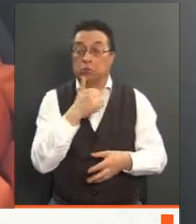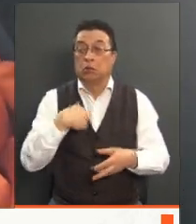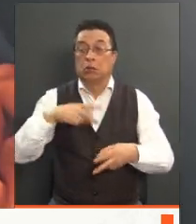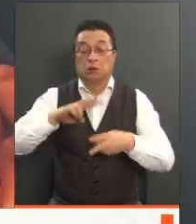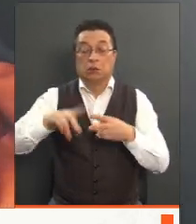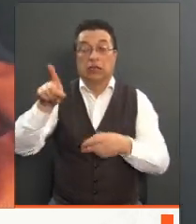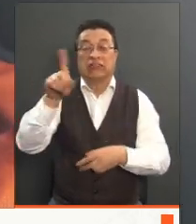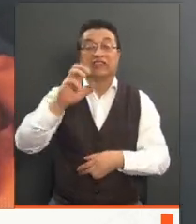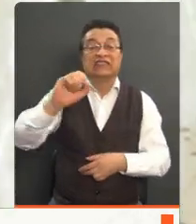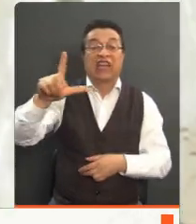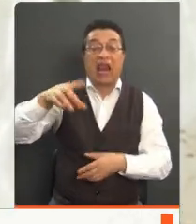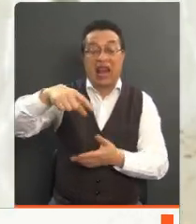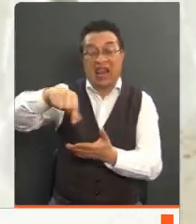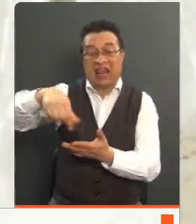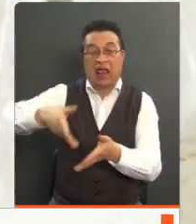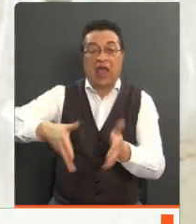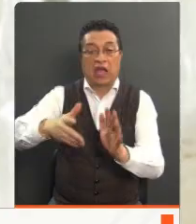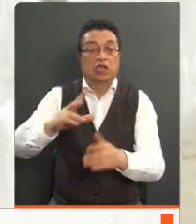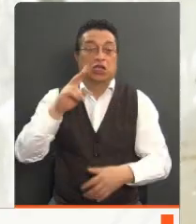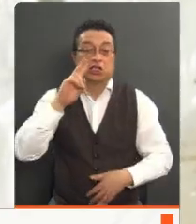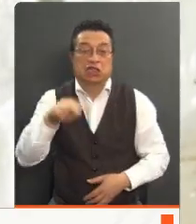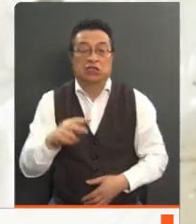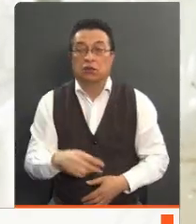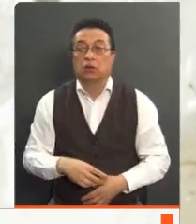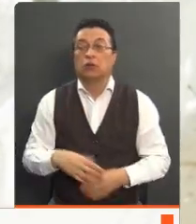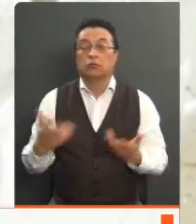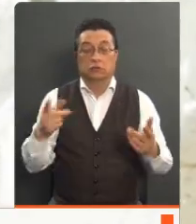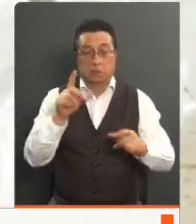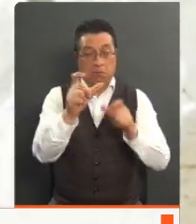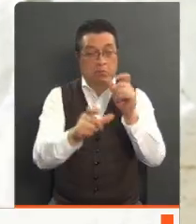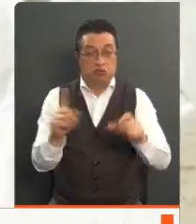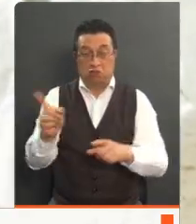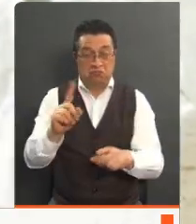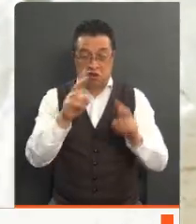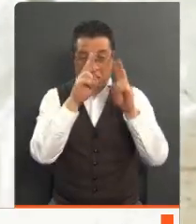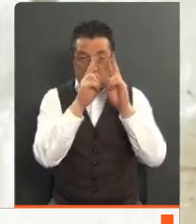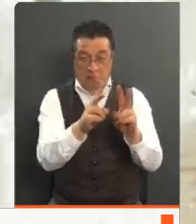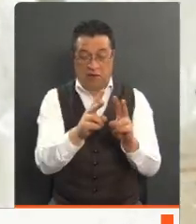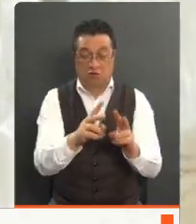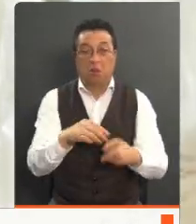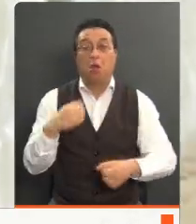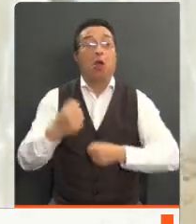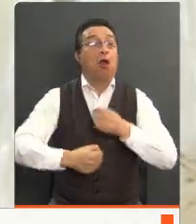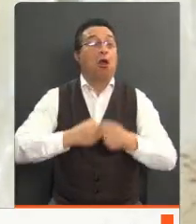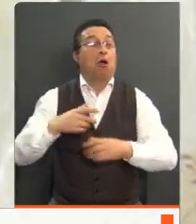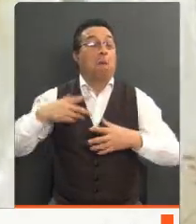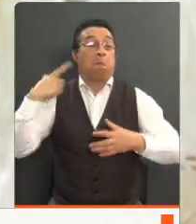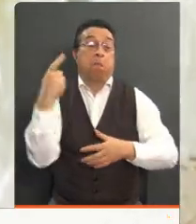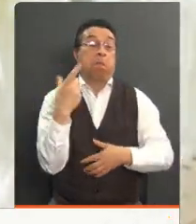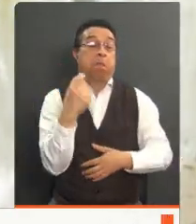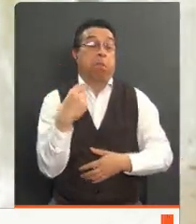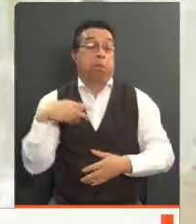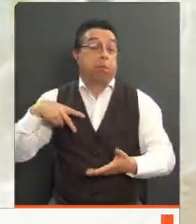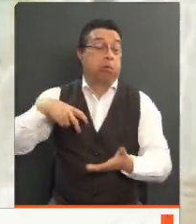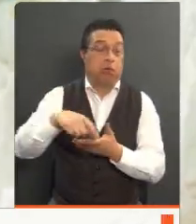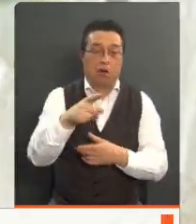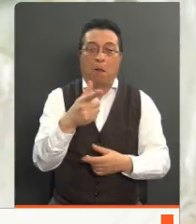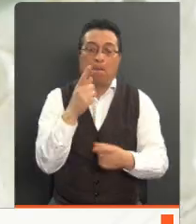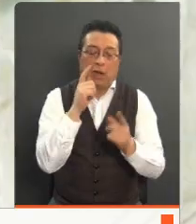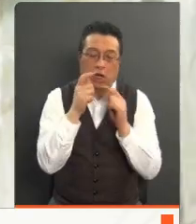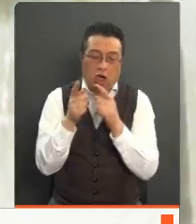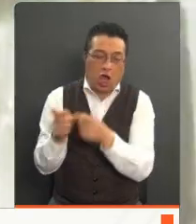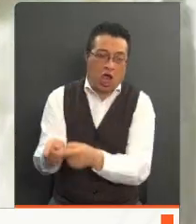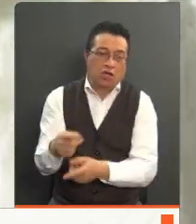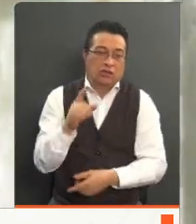sal en las calles, todas esas cosas. Porque la gente no respeta. La gente corre con mano en la cabeza y resulta que aquí es peligrosa. Es peligrosa